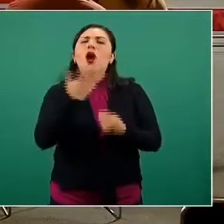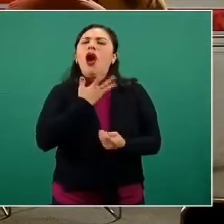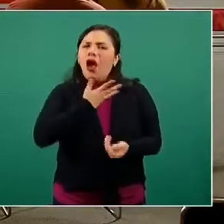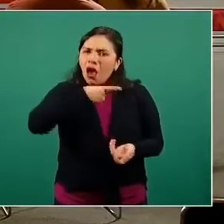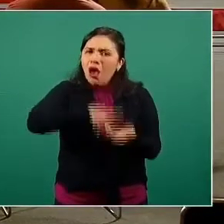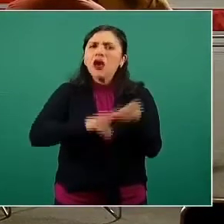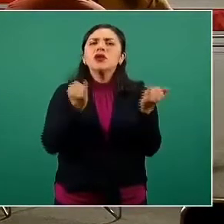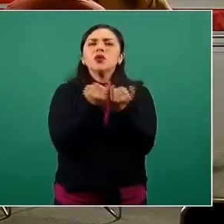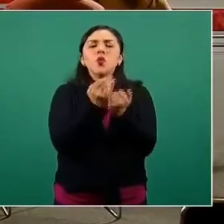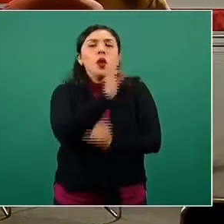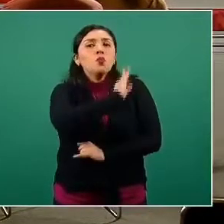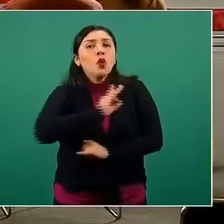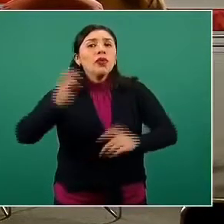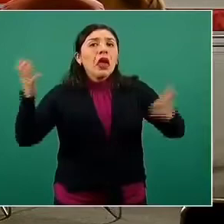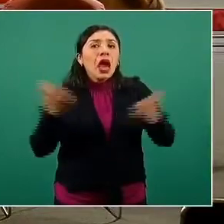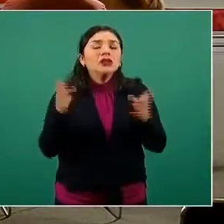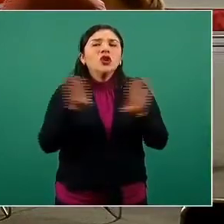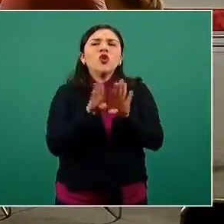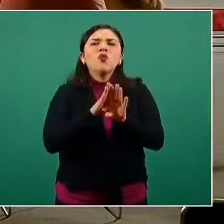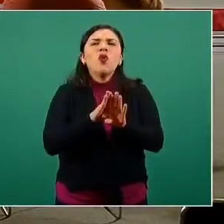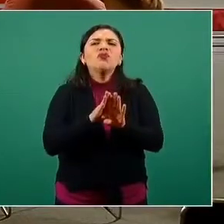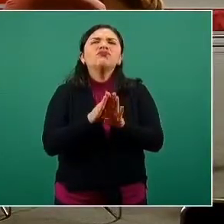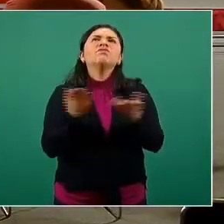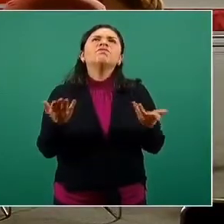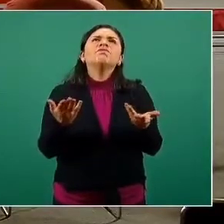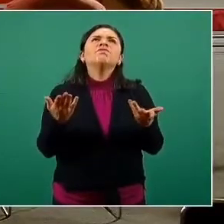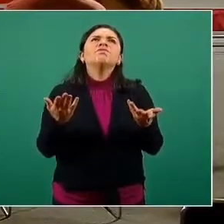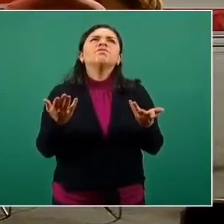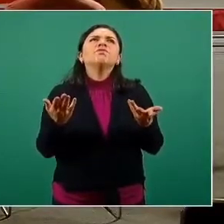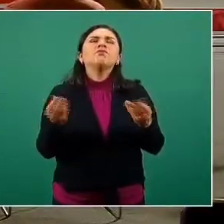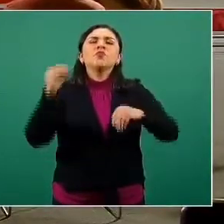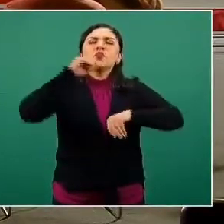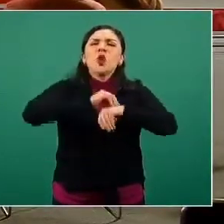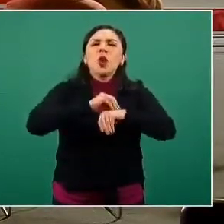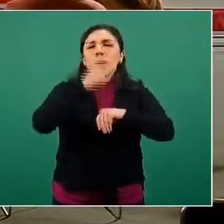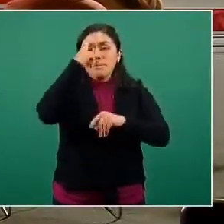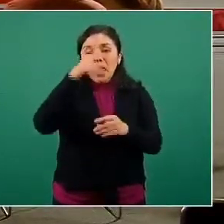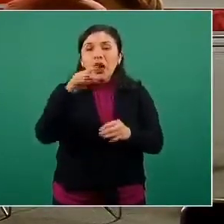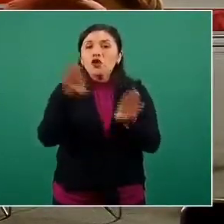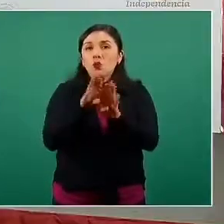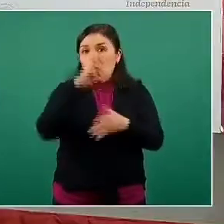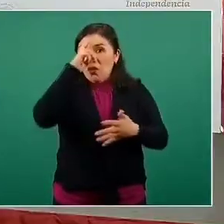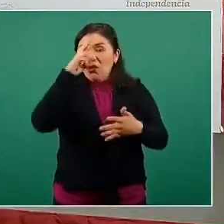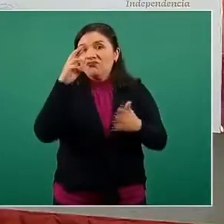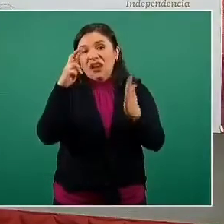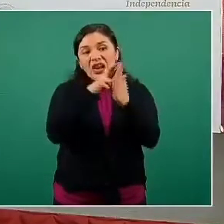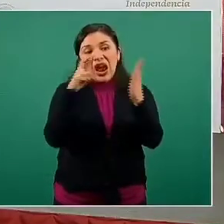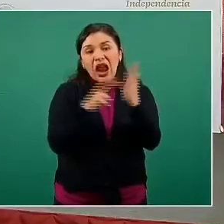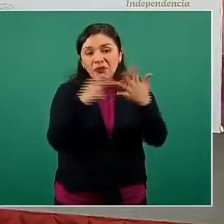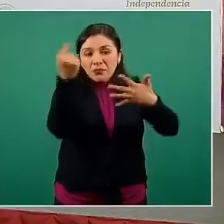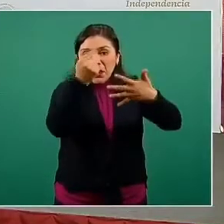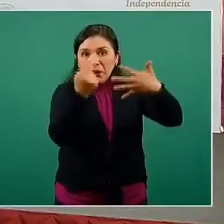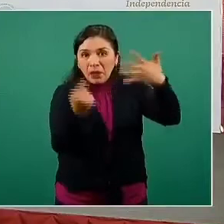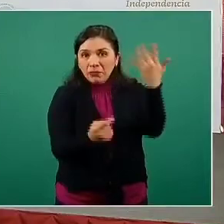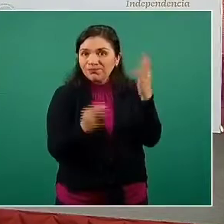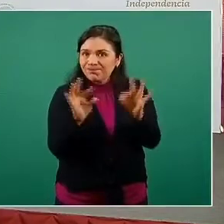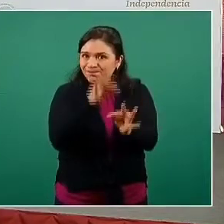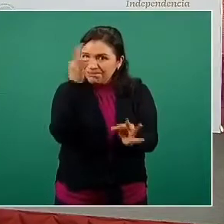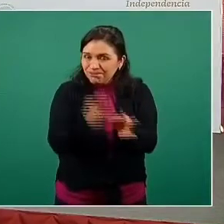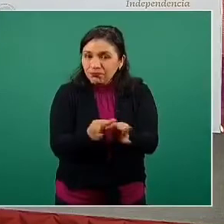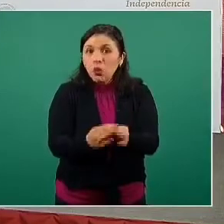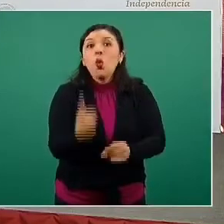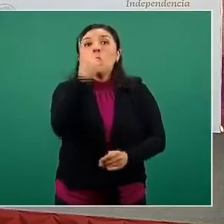también a que se logren ciertos hitos, ciertos elementos de cumplimiento, y uno vital es la autorización de